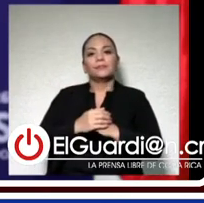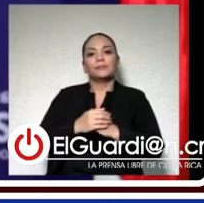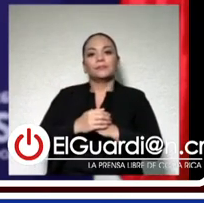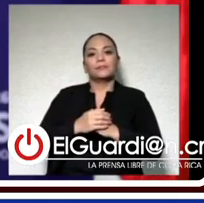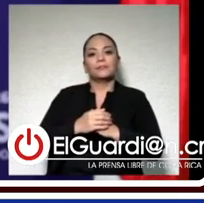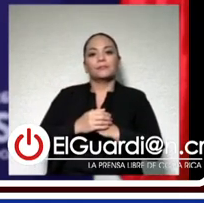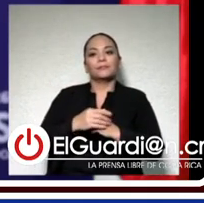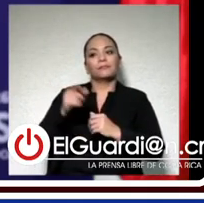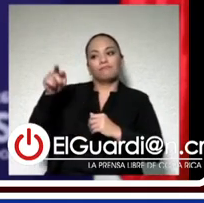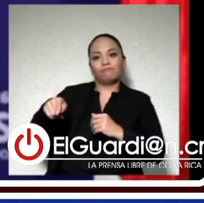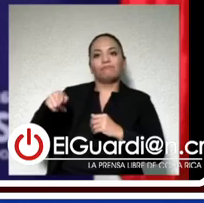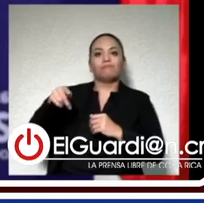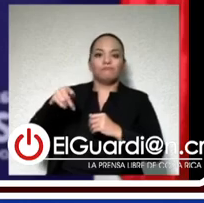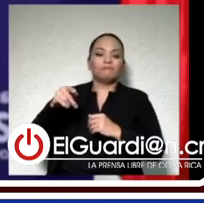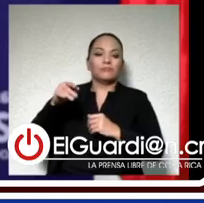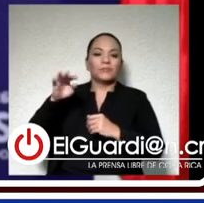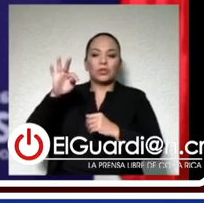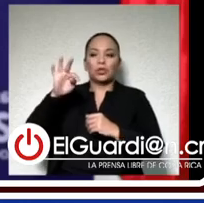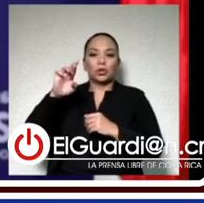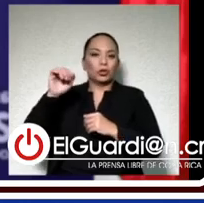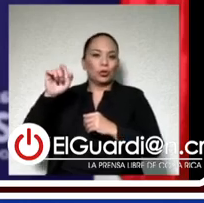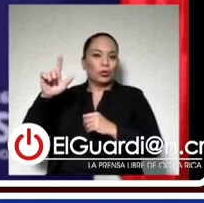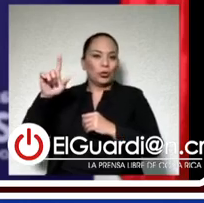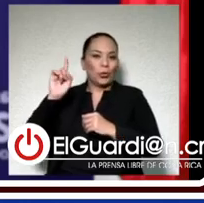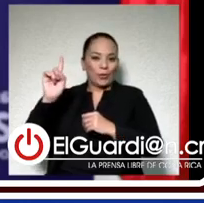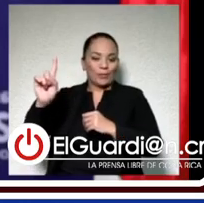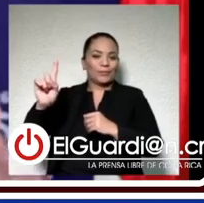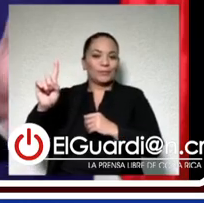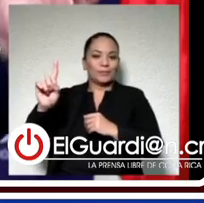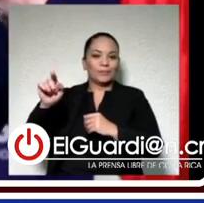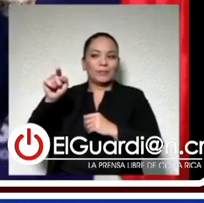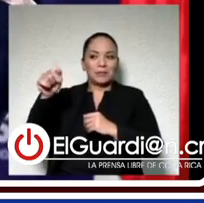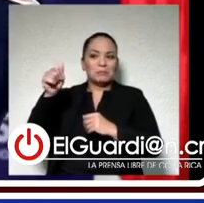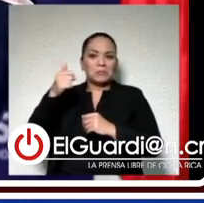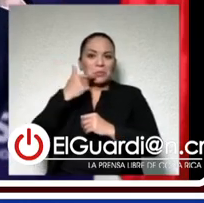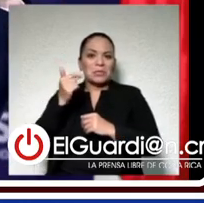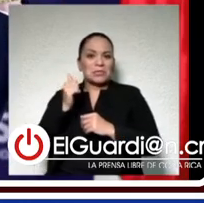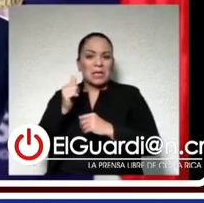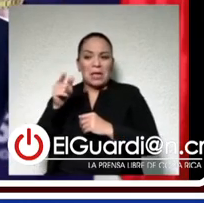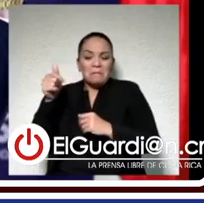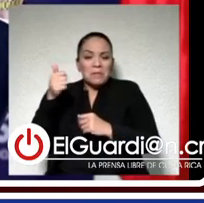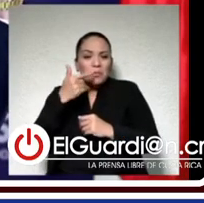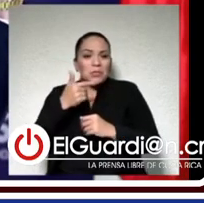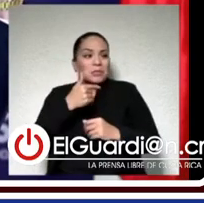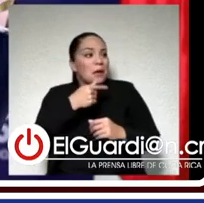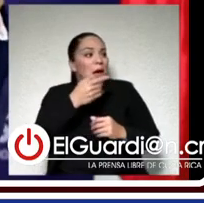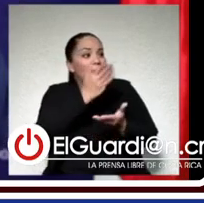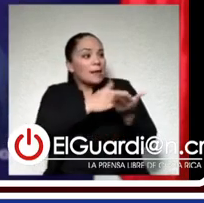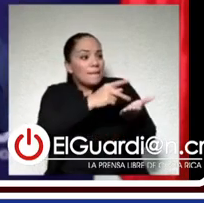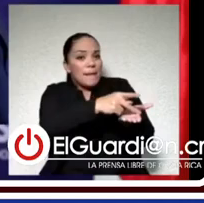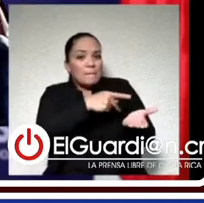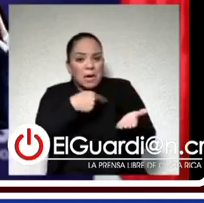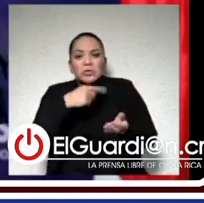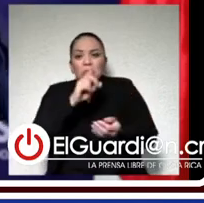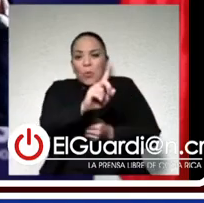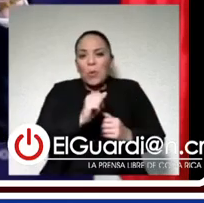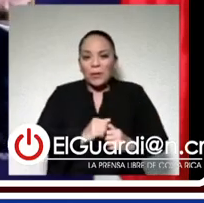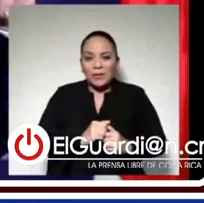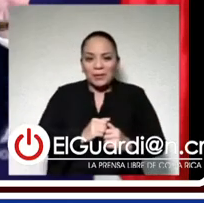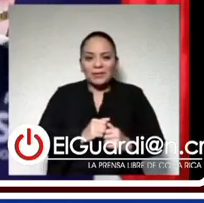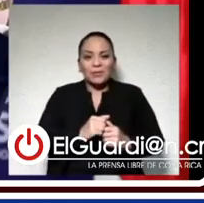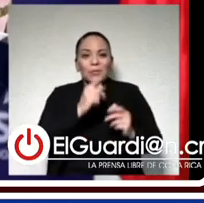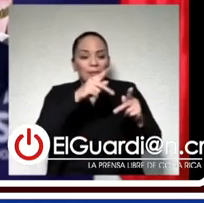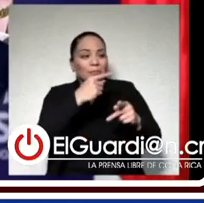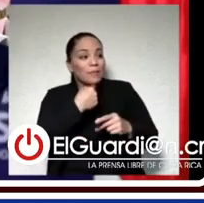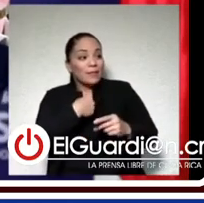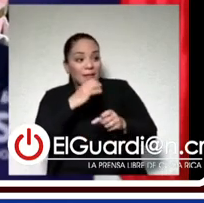venta que él mismo lo reconoce. Dice, yo voy con quien me pague y hago lo que me diga quien me